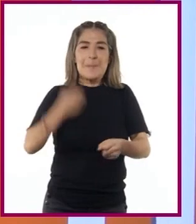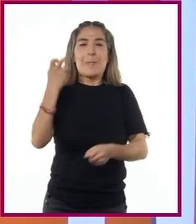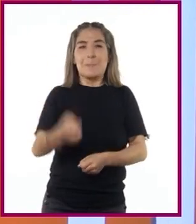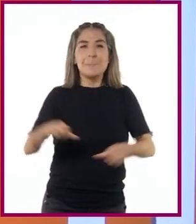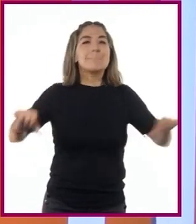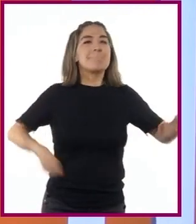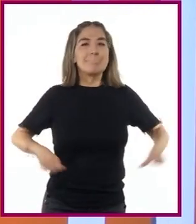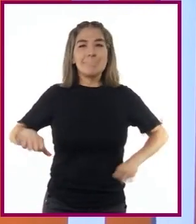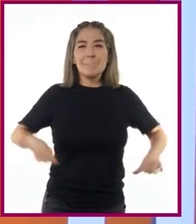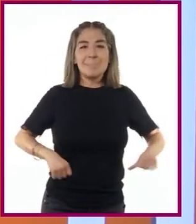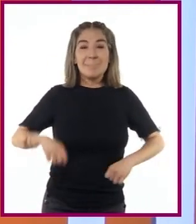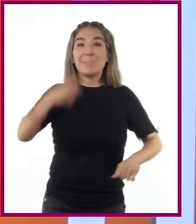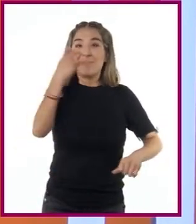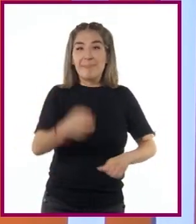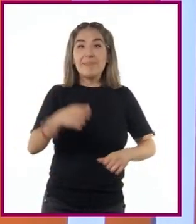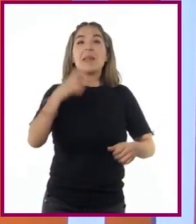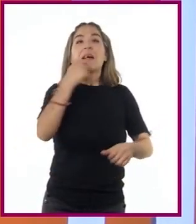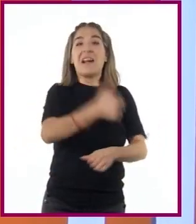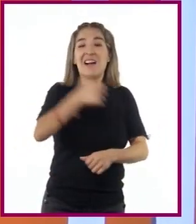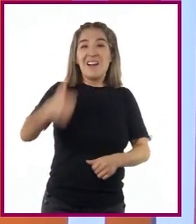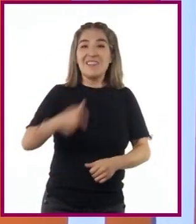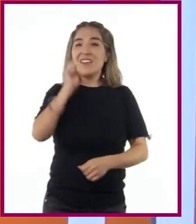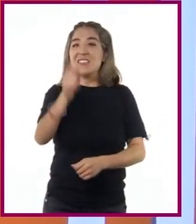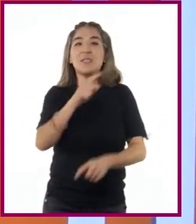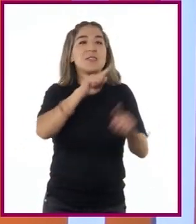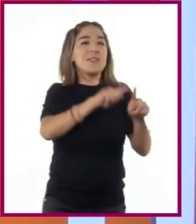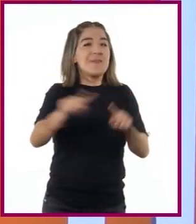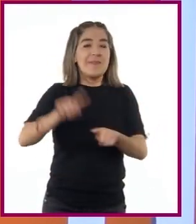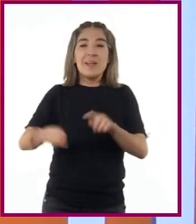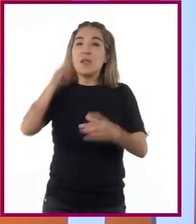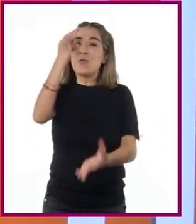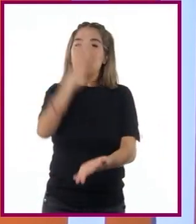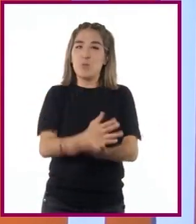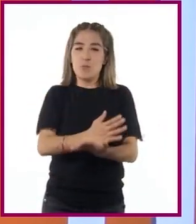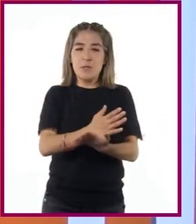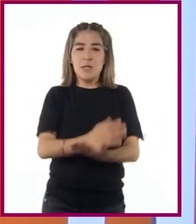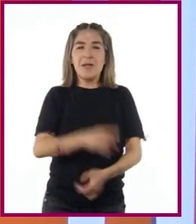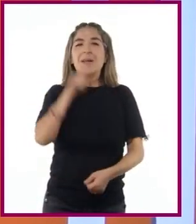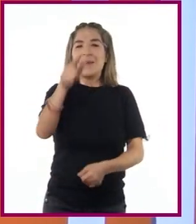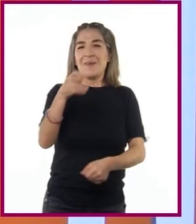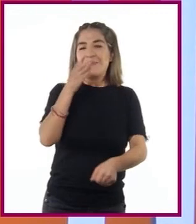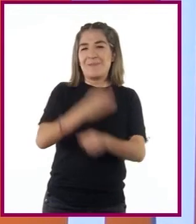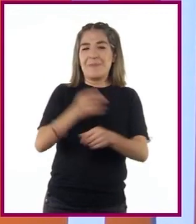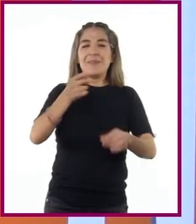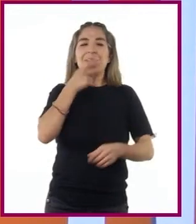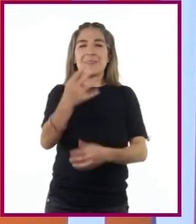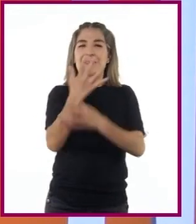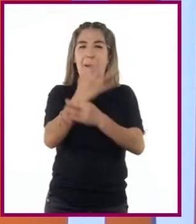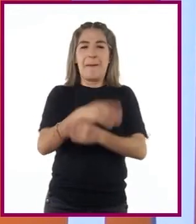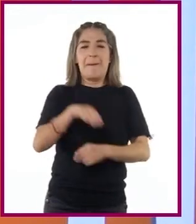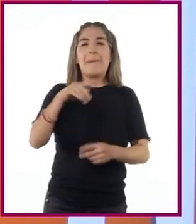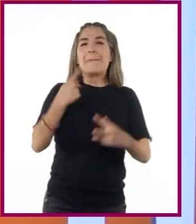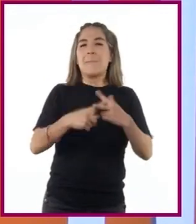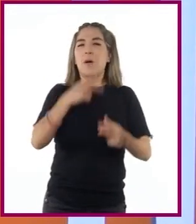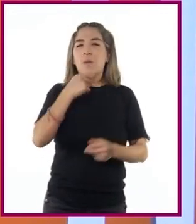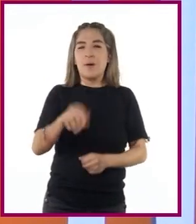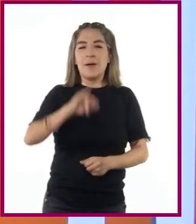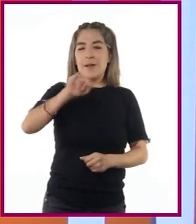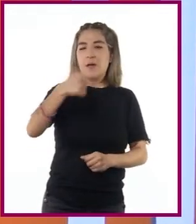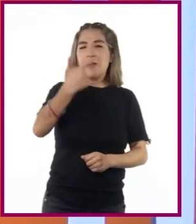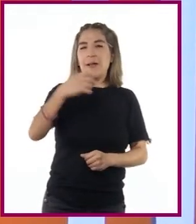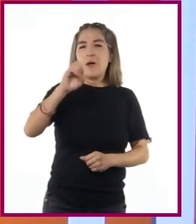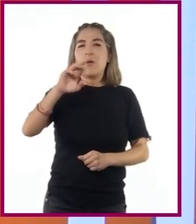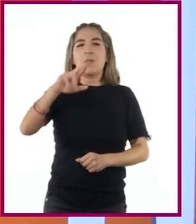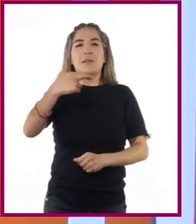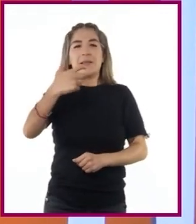similares, ya que cada reto es único y diferente. Como decía el matemático George Polya,